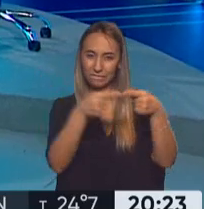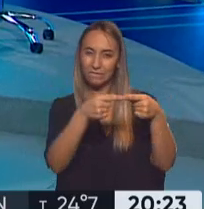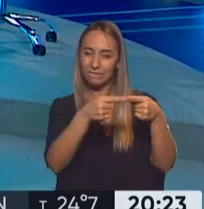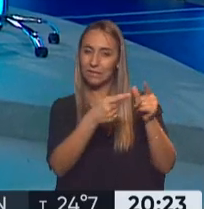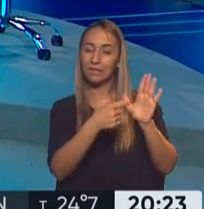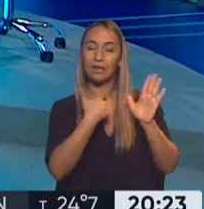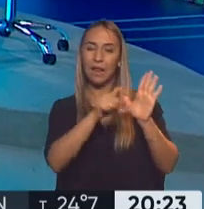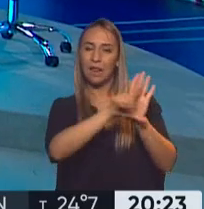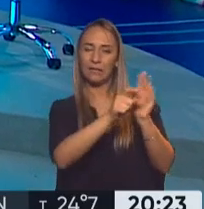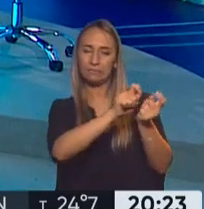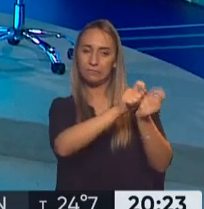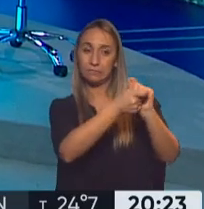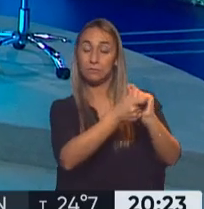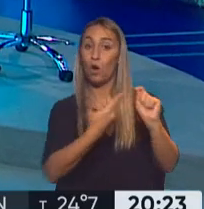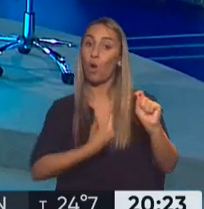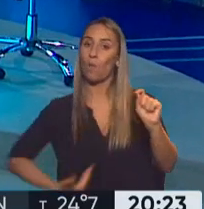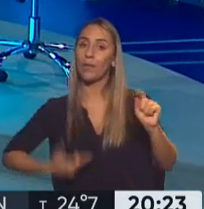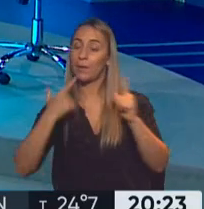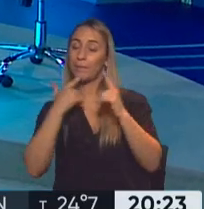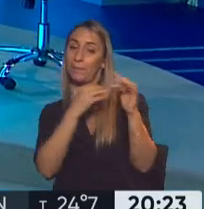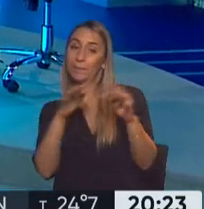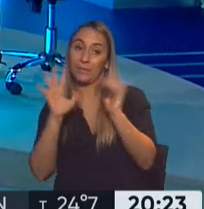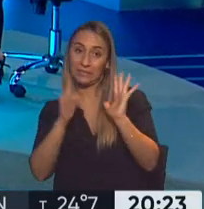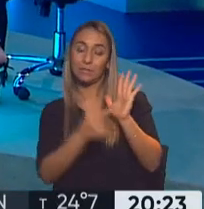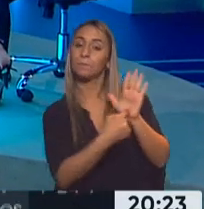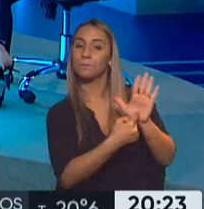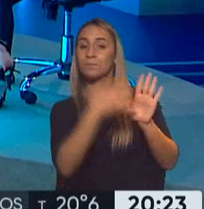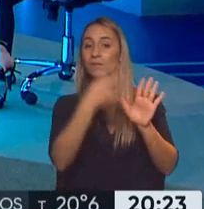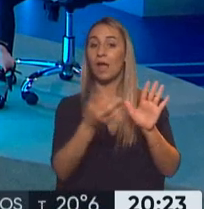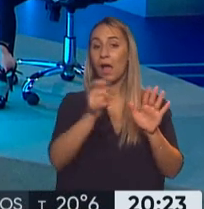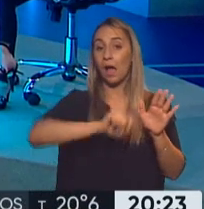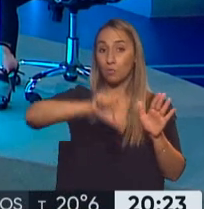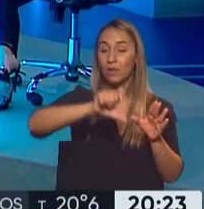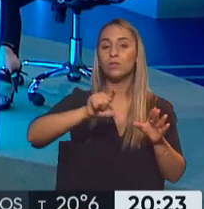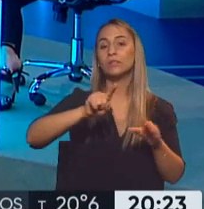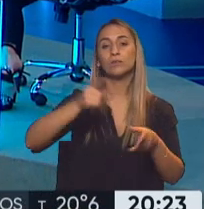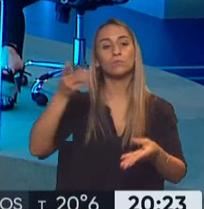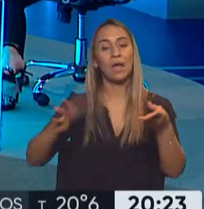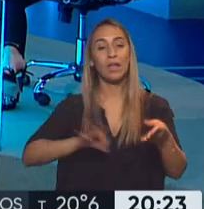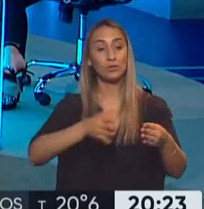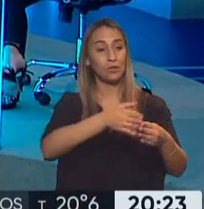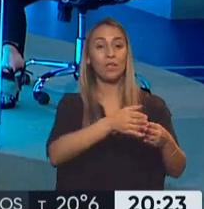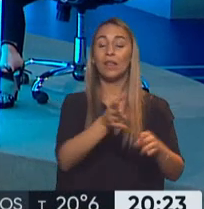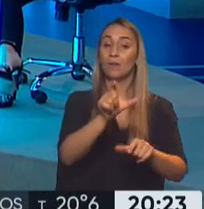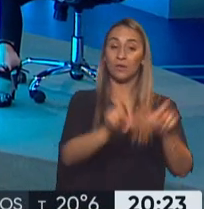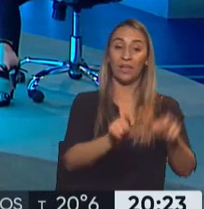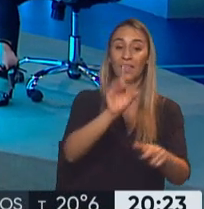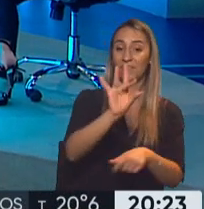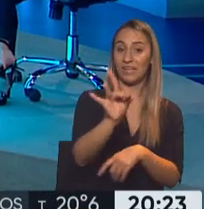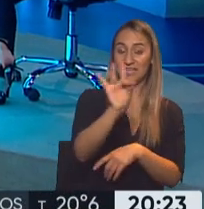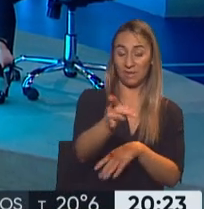en por parte del gobierno bueno el aumento es interanual entonces sea quien haya firmado un contrato en diciembre del año pasado